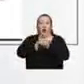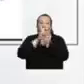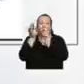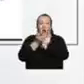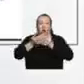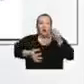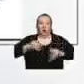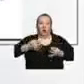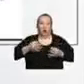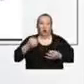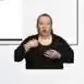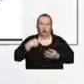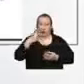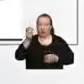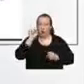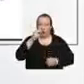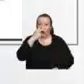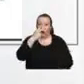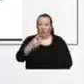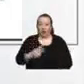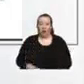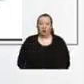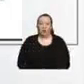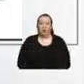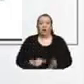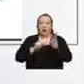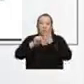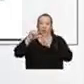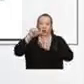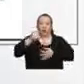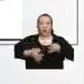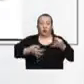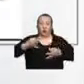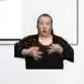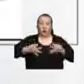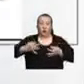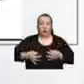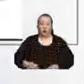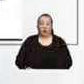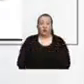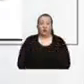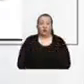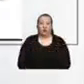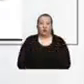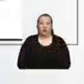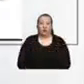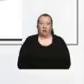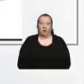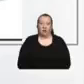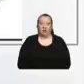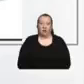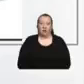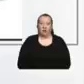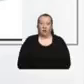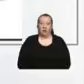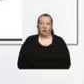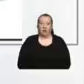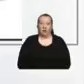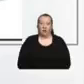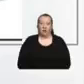hasta recibimos un premio de los ministerios de los ministros de justicia iberoamericanos y miren prácticamente desde existir la caducidad de prisión preventiva